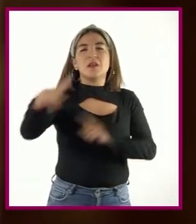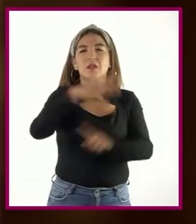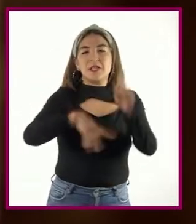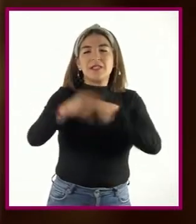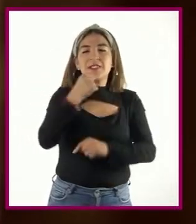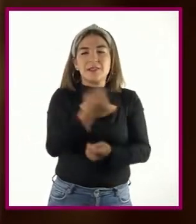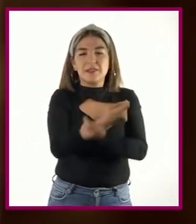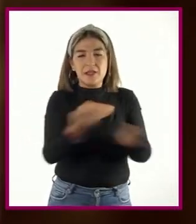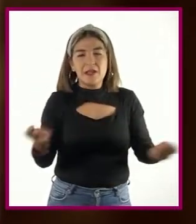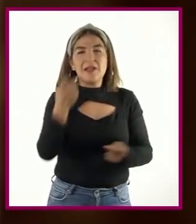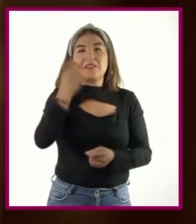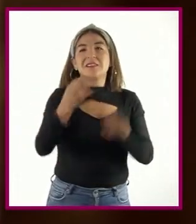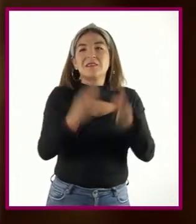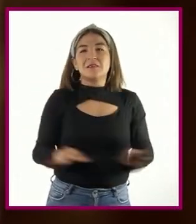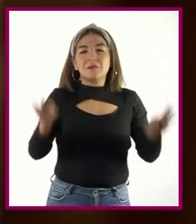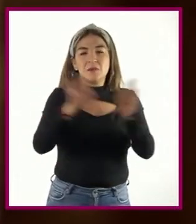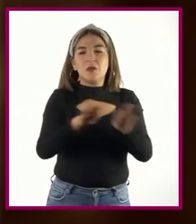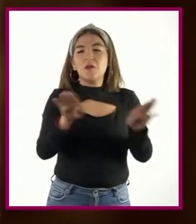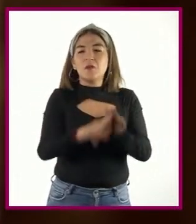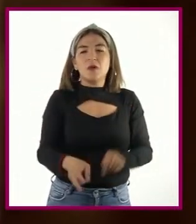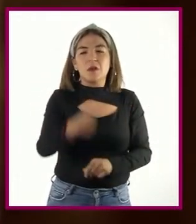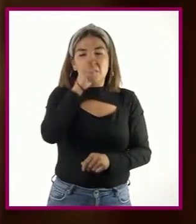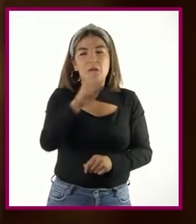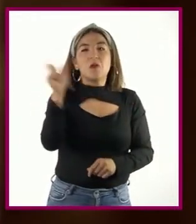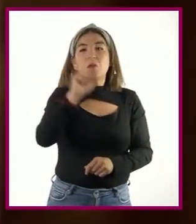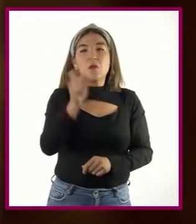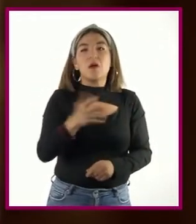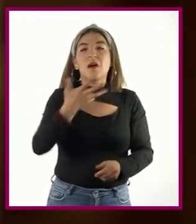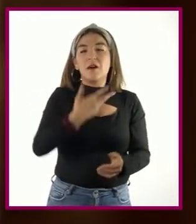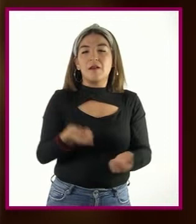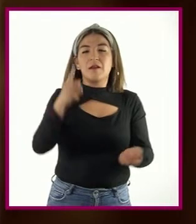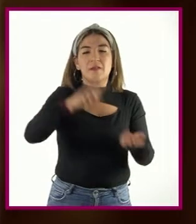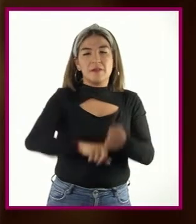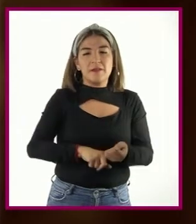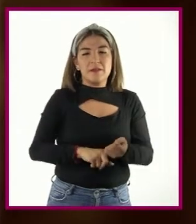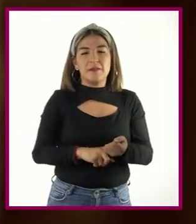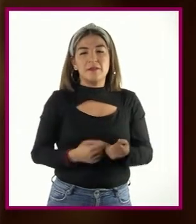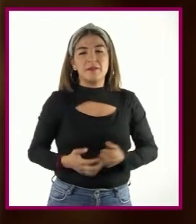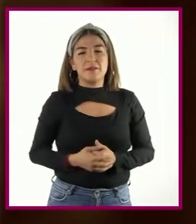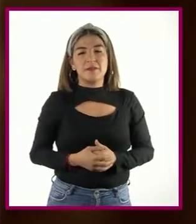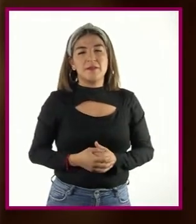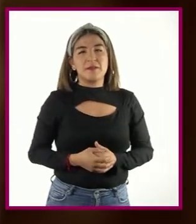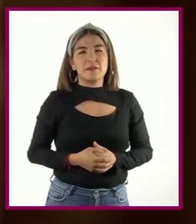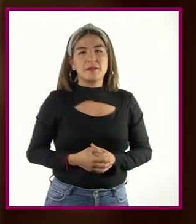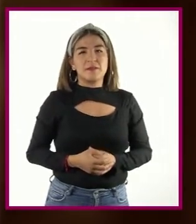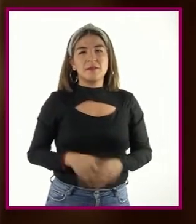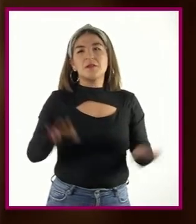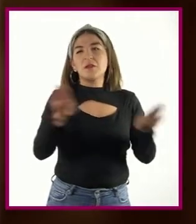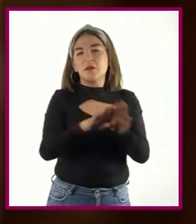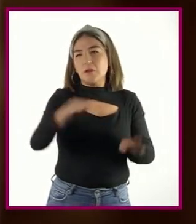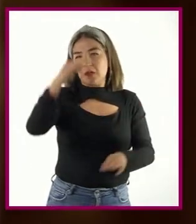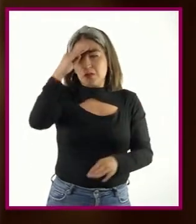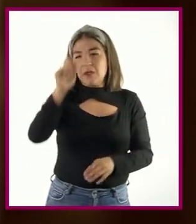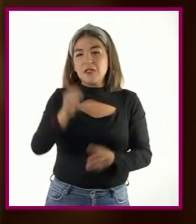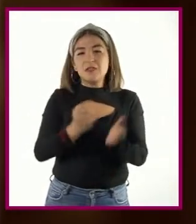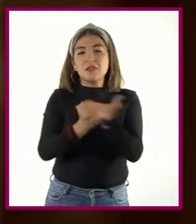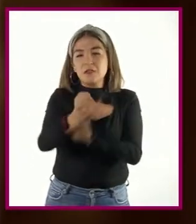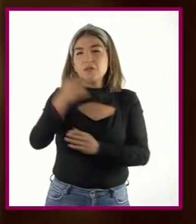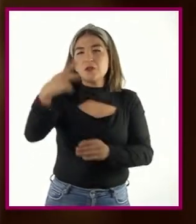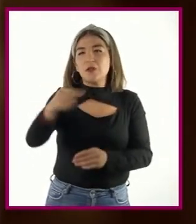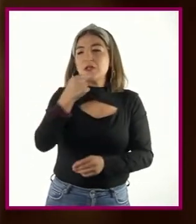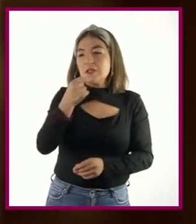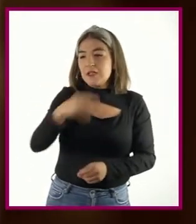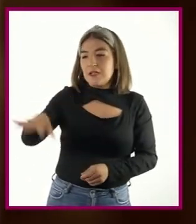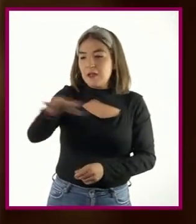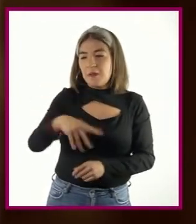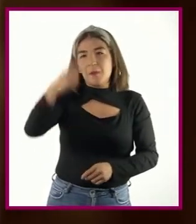Este principio es el que debe regir cuando se trata de tomar decisiones que atañen a los niños,